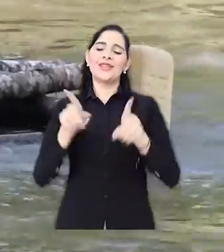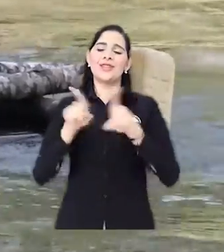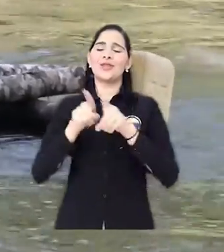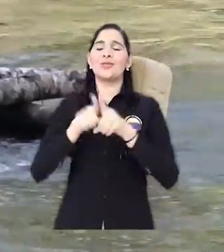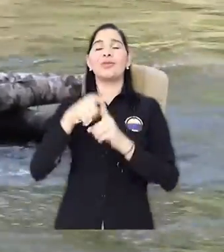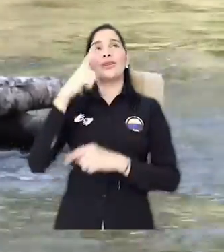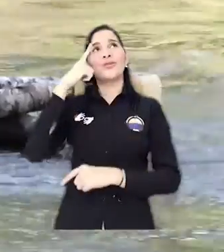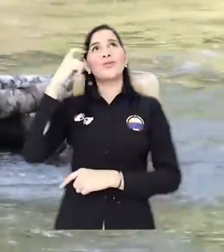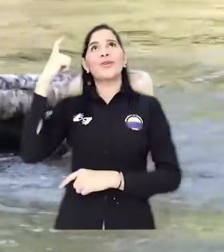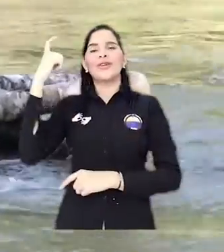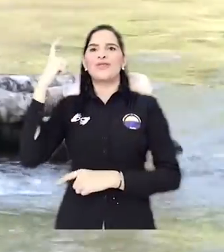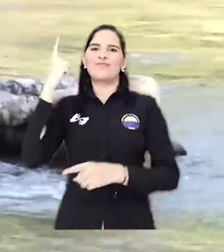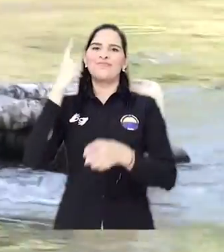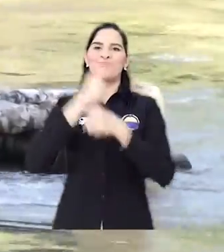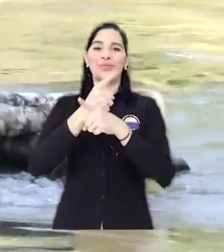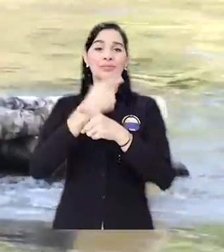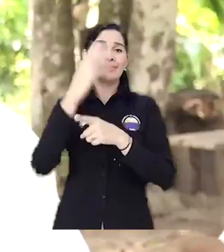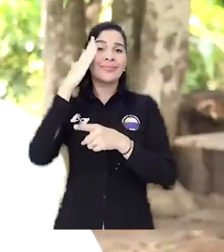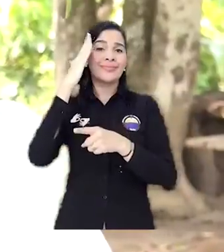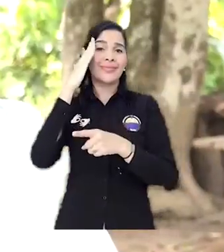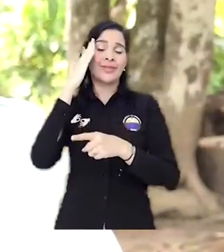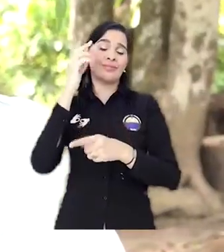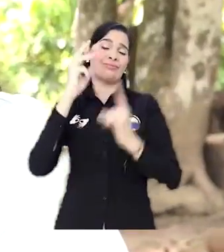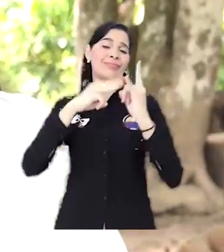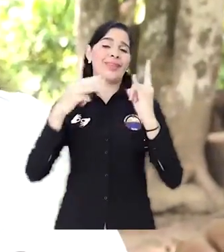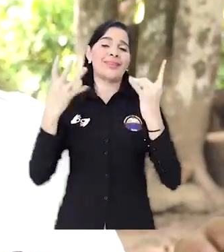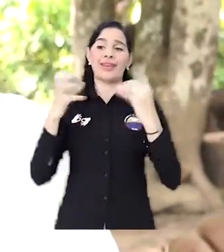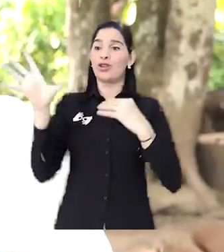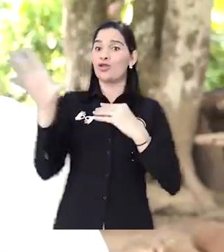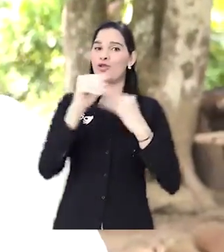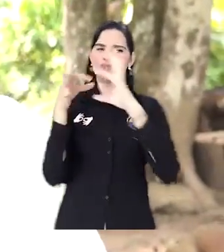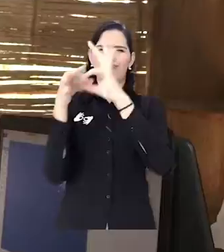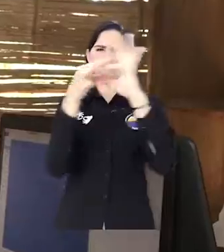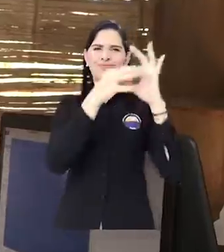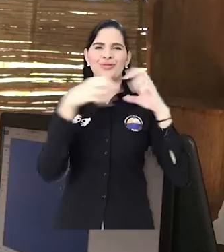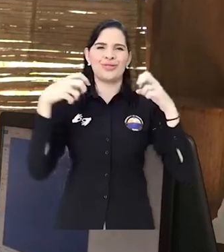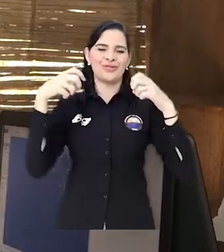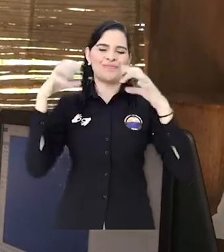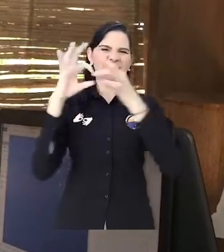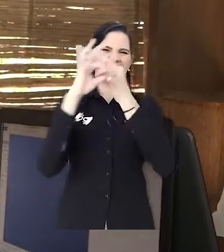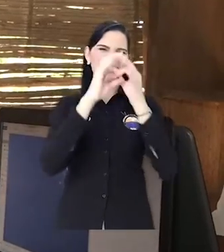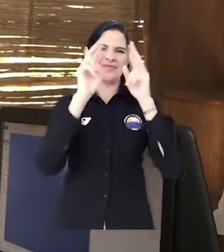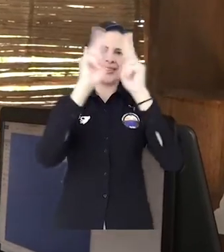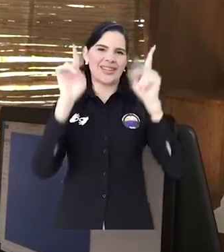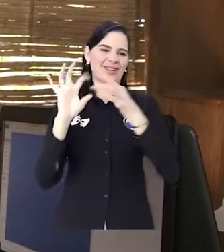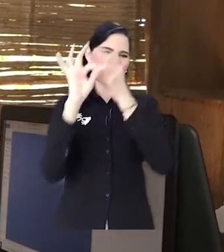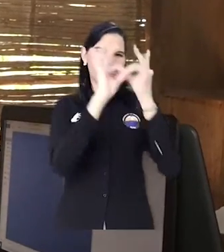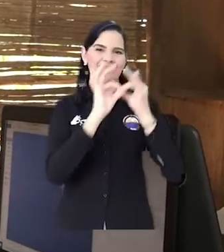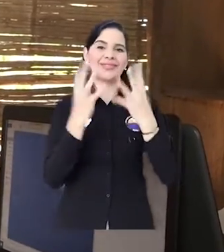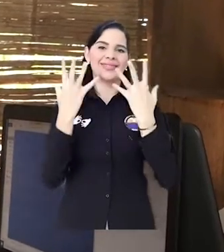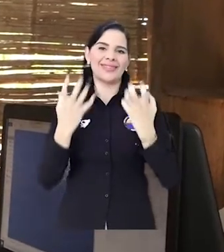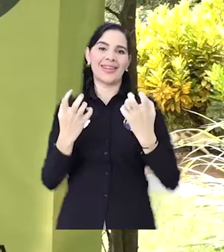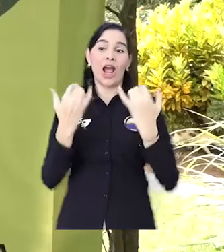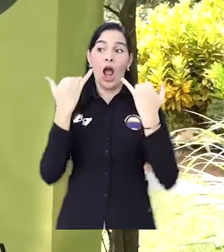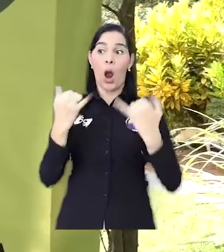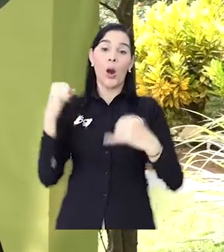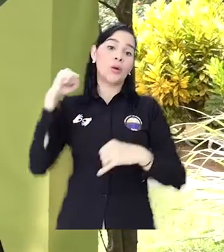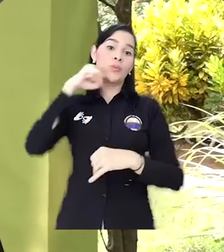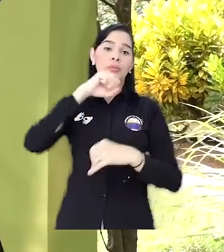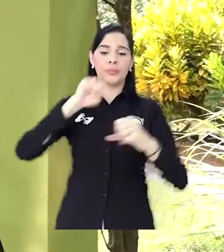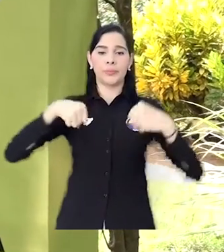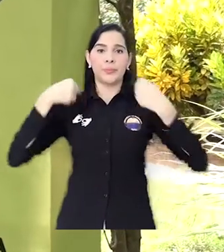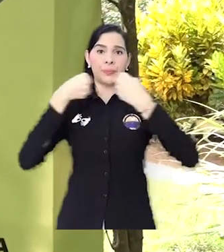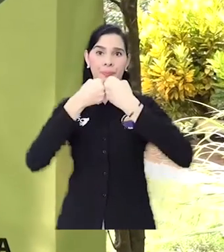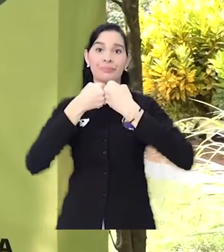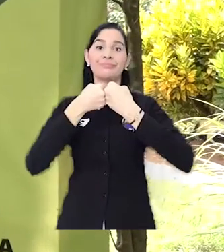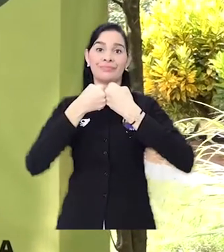Es como un sueño cumplido, la premisa esa de estar más conectados que nunca y la invitación que siempre ha hecho el rector a trabajar en Alianza, pues hoy